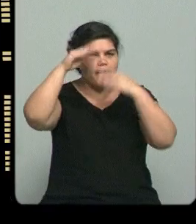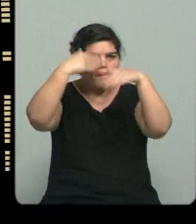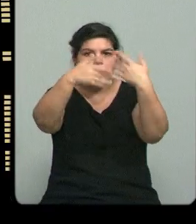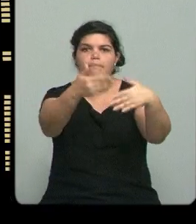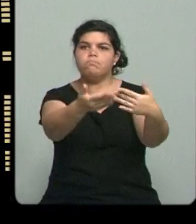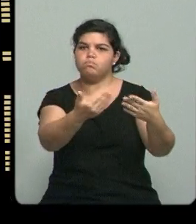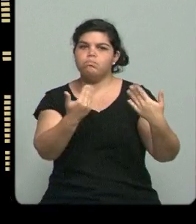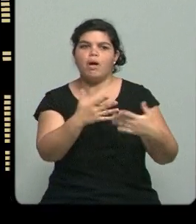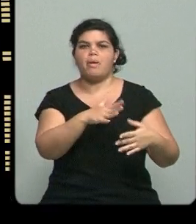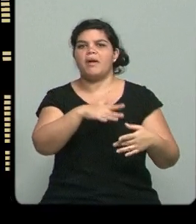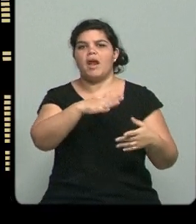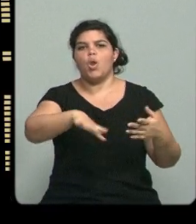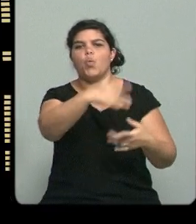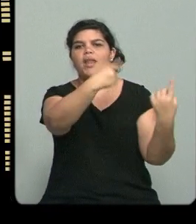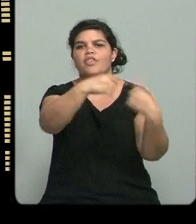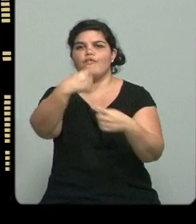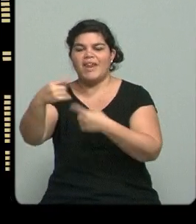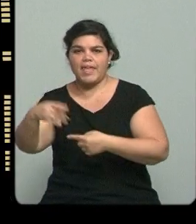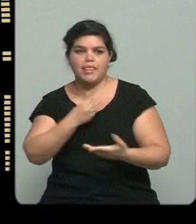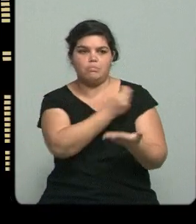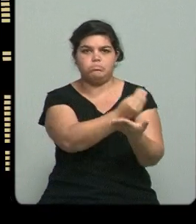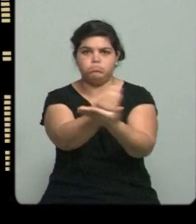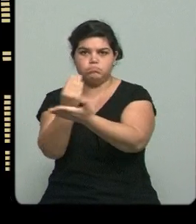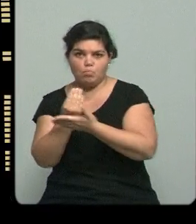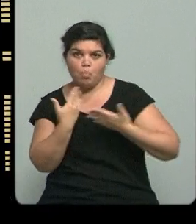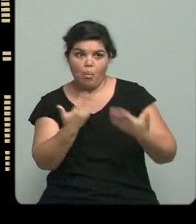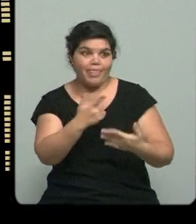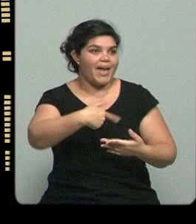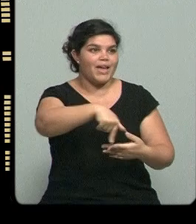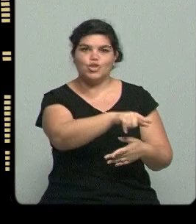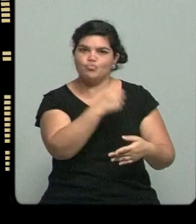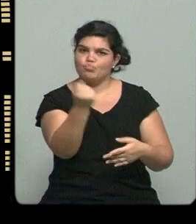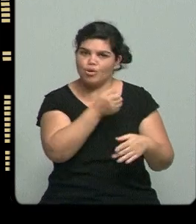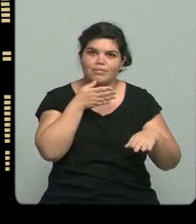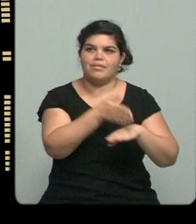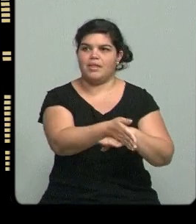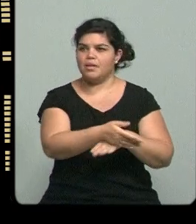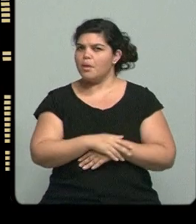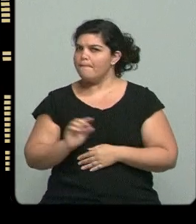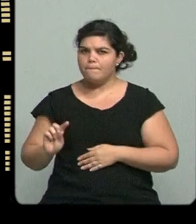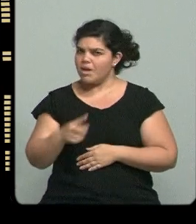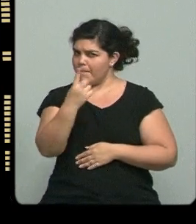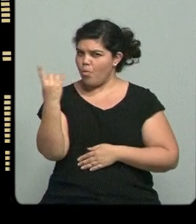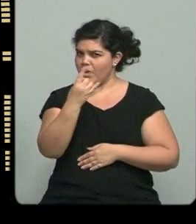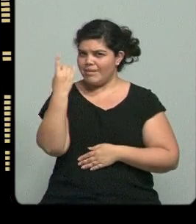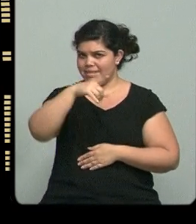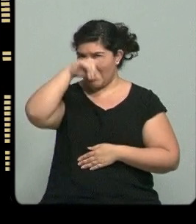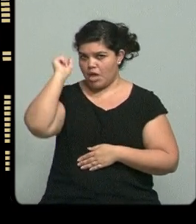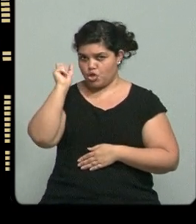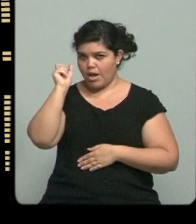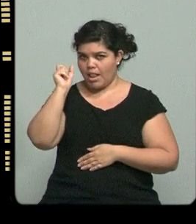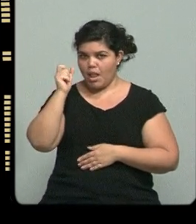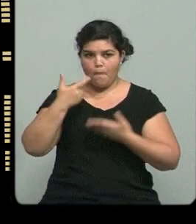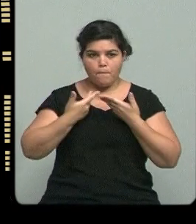para desempeñarse en ámbitos laborales. Son pioneros a nivel nacional, ¿no? Sí, a nivel de Universidad Nacional, sí.